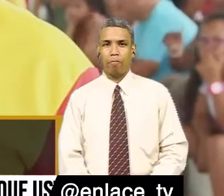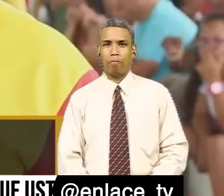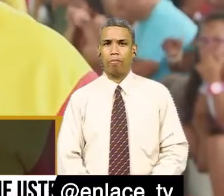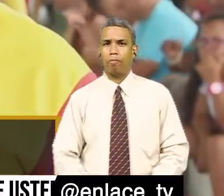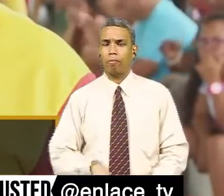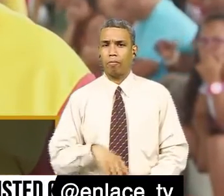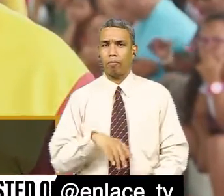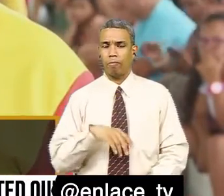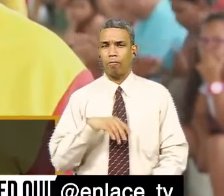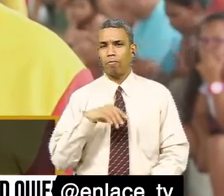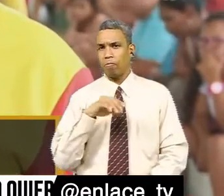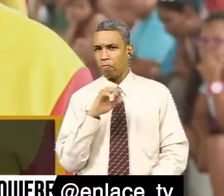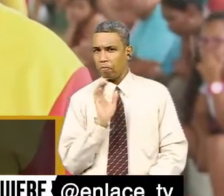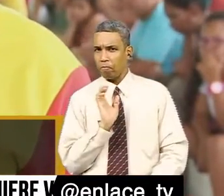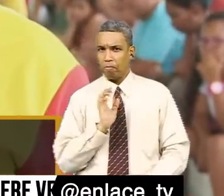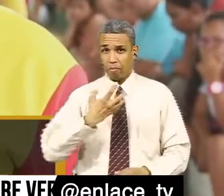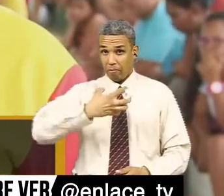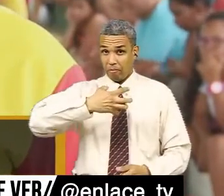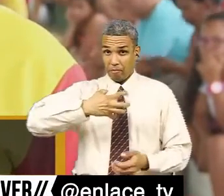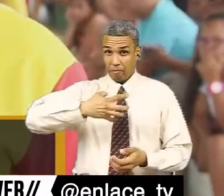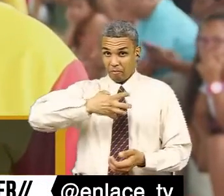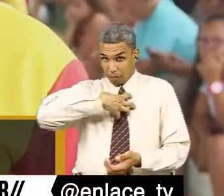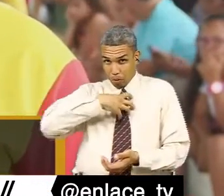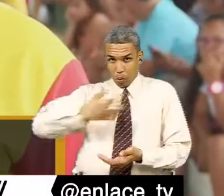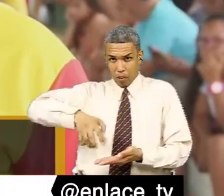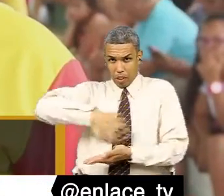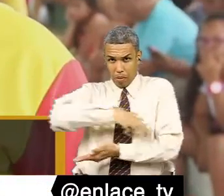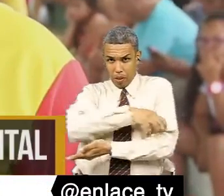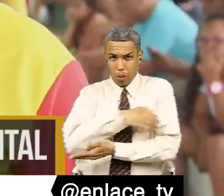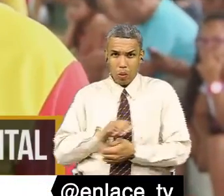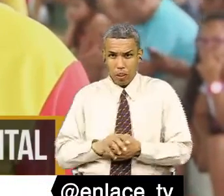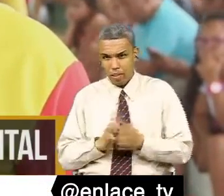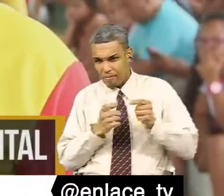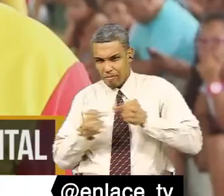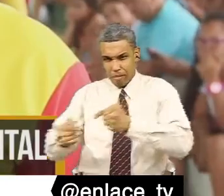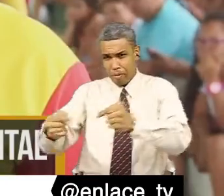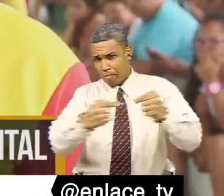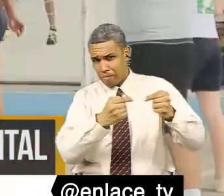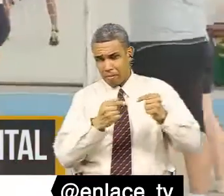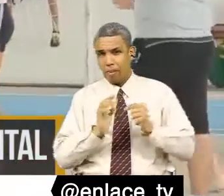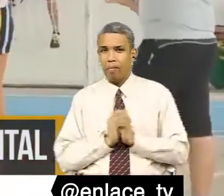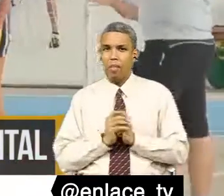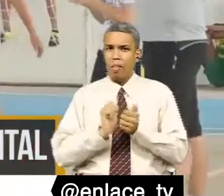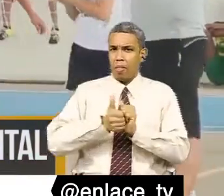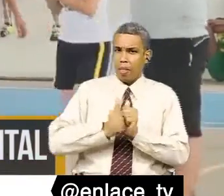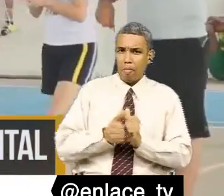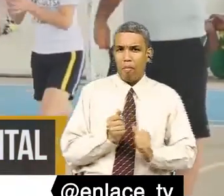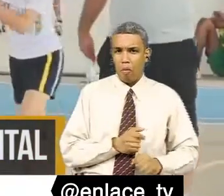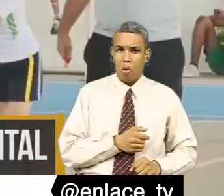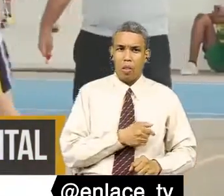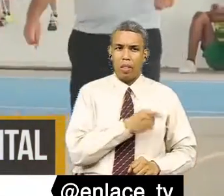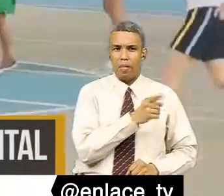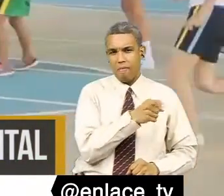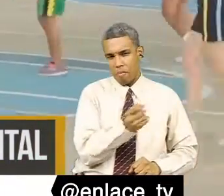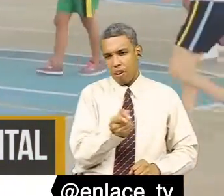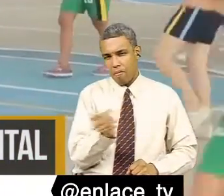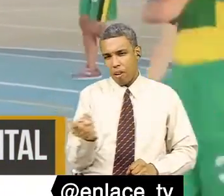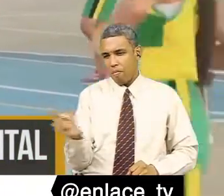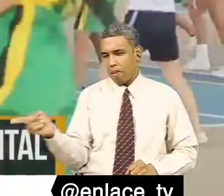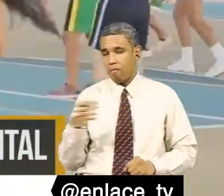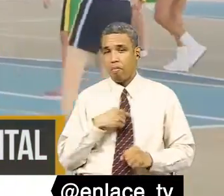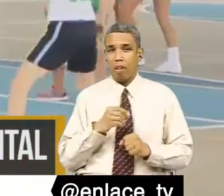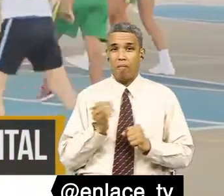hemos tenido aquí en el municipio de Sabana de Torres, de 15 disciplinas deportivas en las cuales hemos venido a participar.